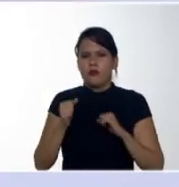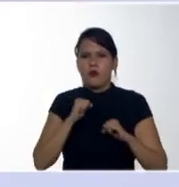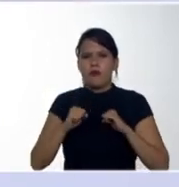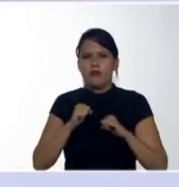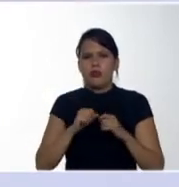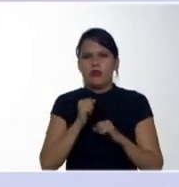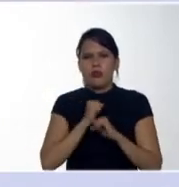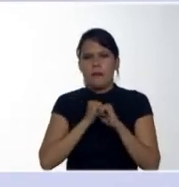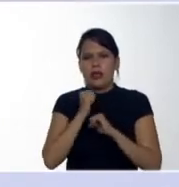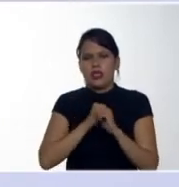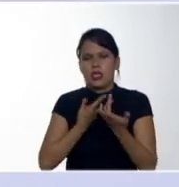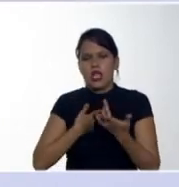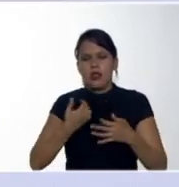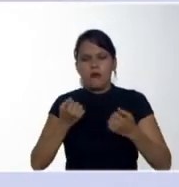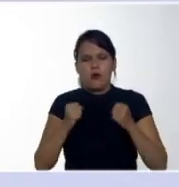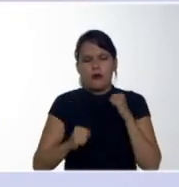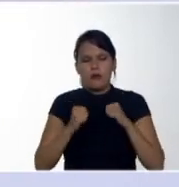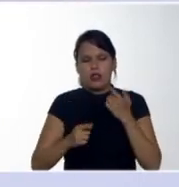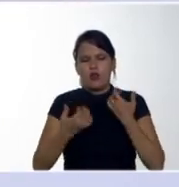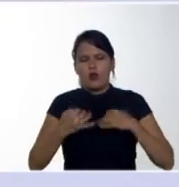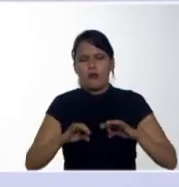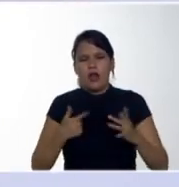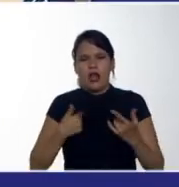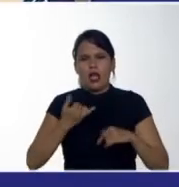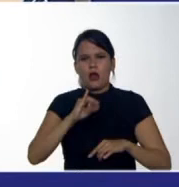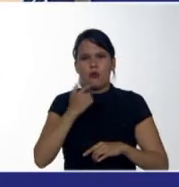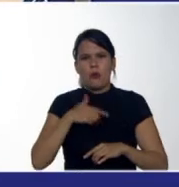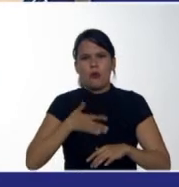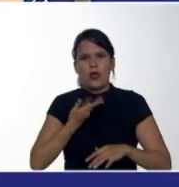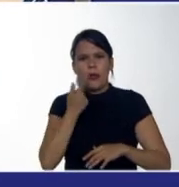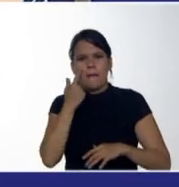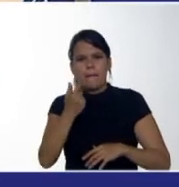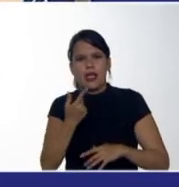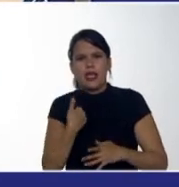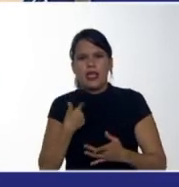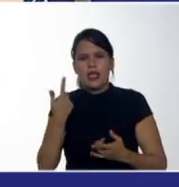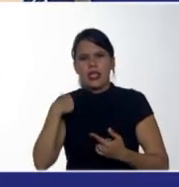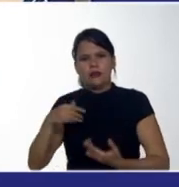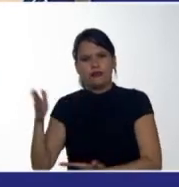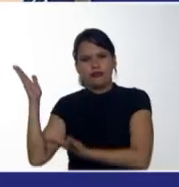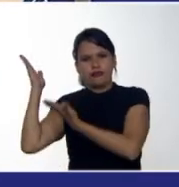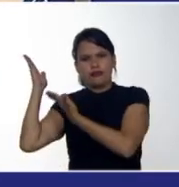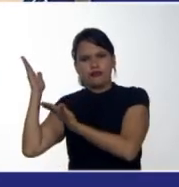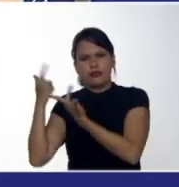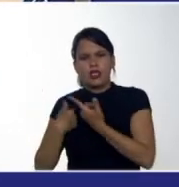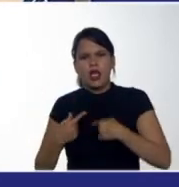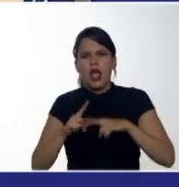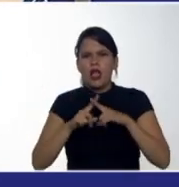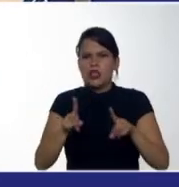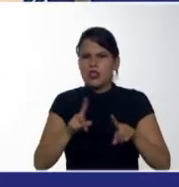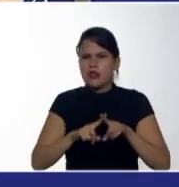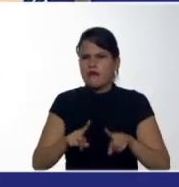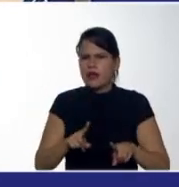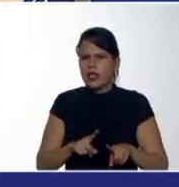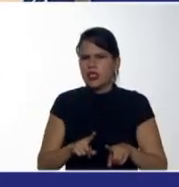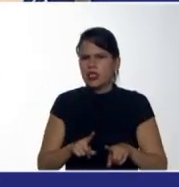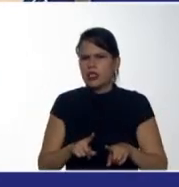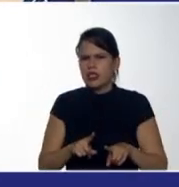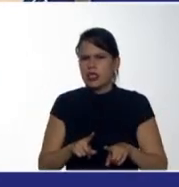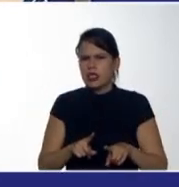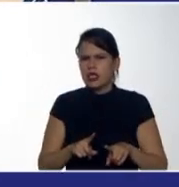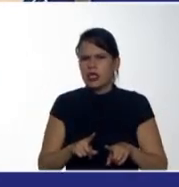de movimiento perpetuo, ¿ok? Acá, como pueden observar, ella tiene acá diferentes